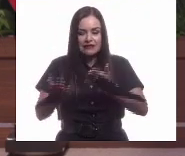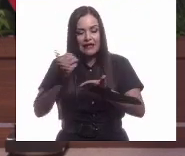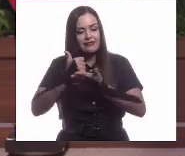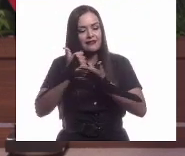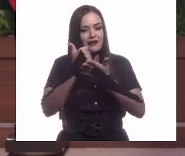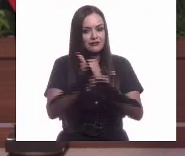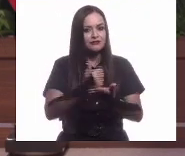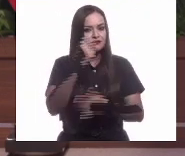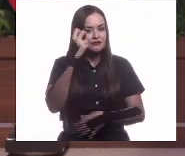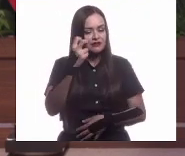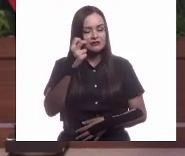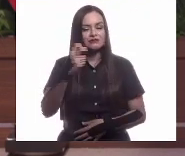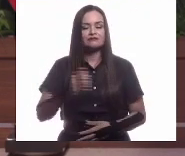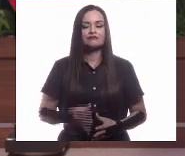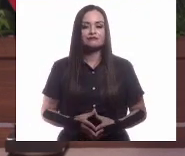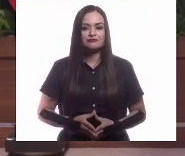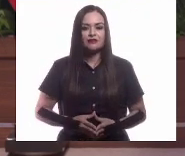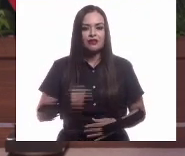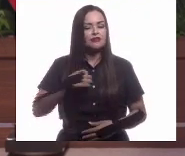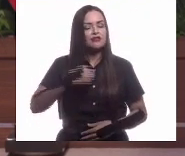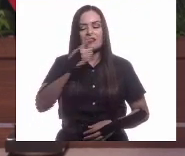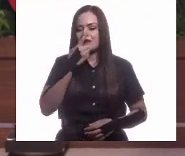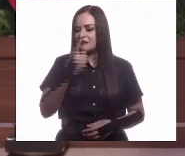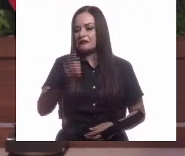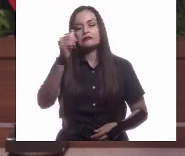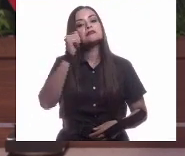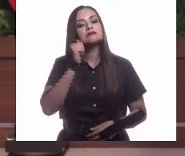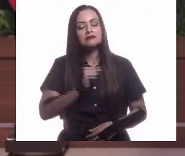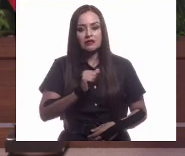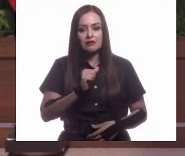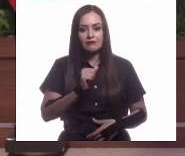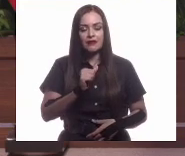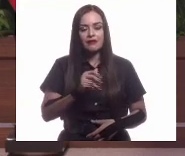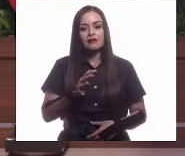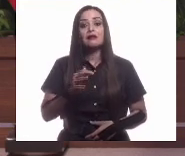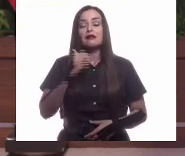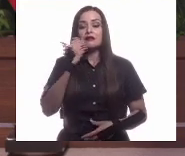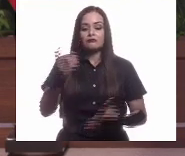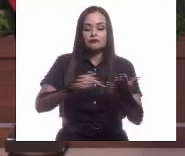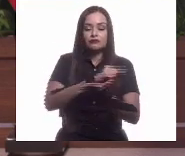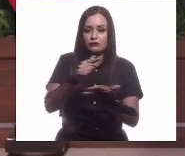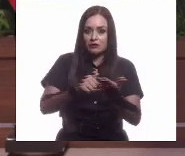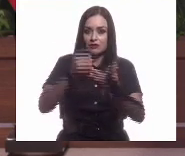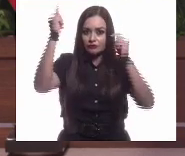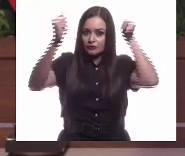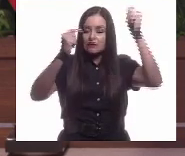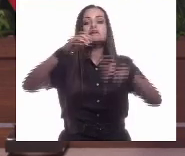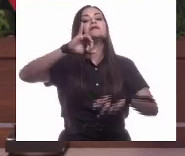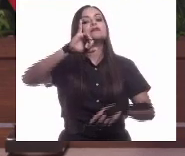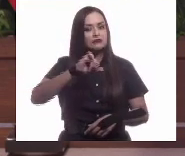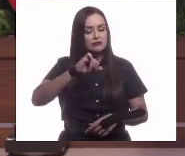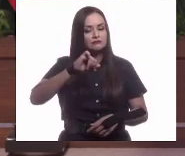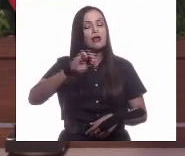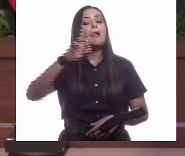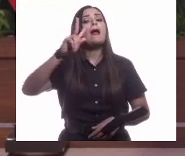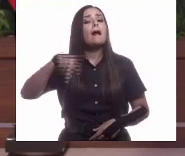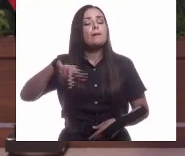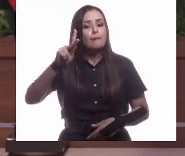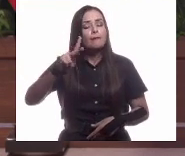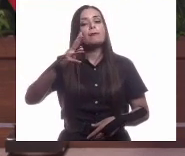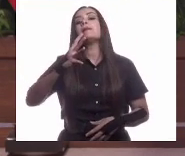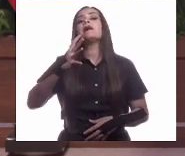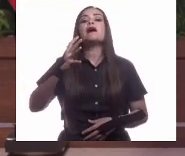principal motor de desarrollo. Lo he dicho siempre, queremos centros turísticos de primera, sí, pero también